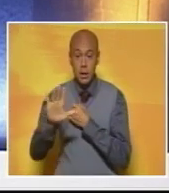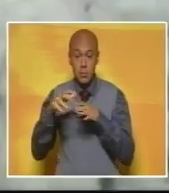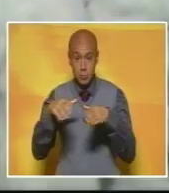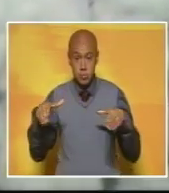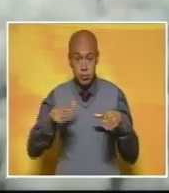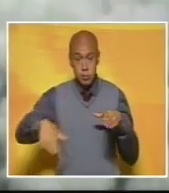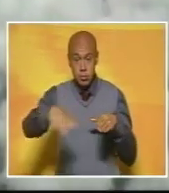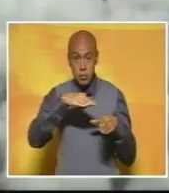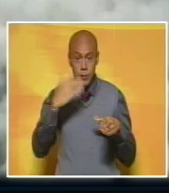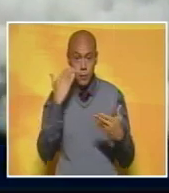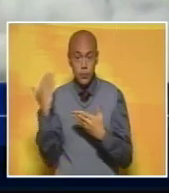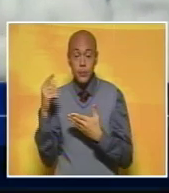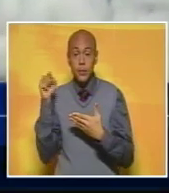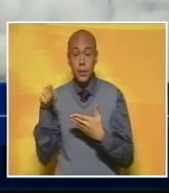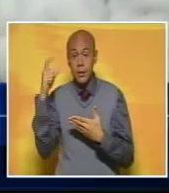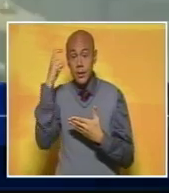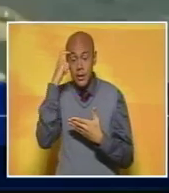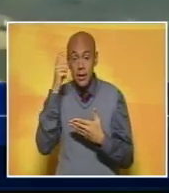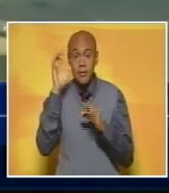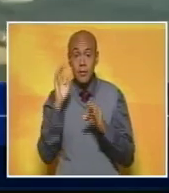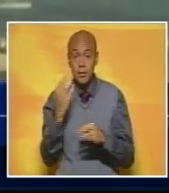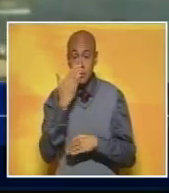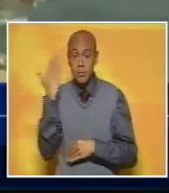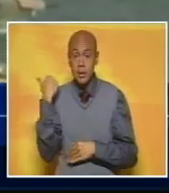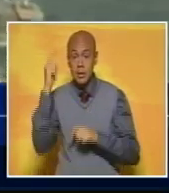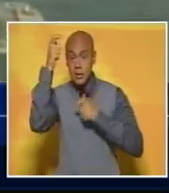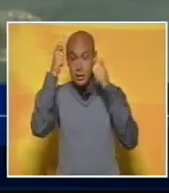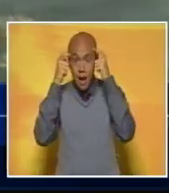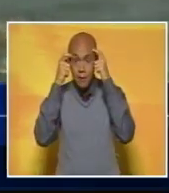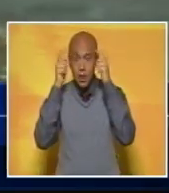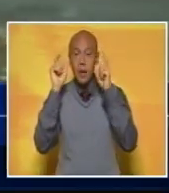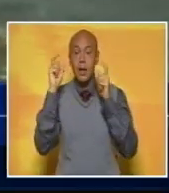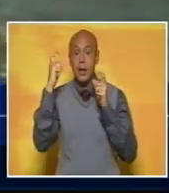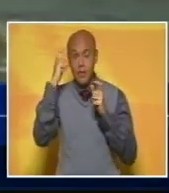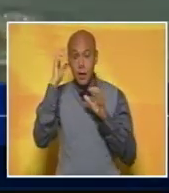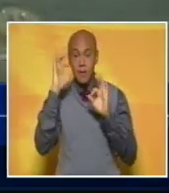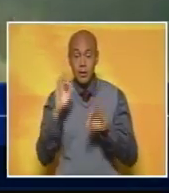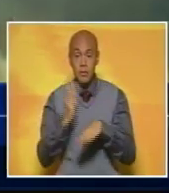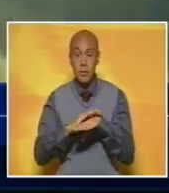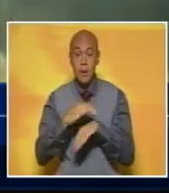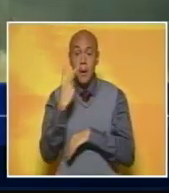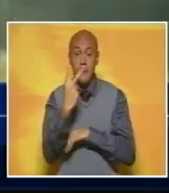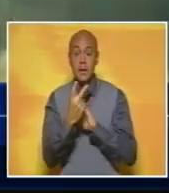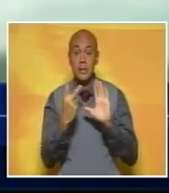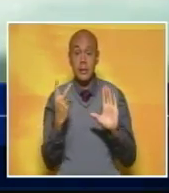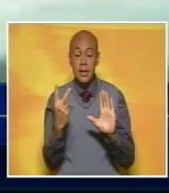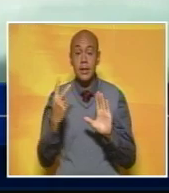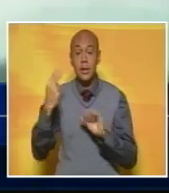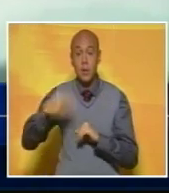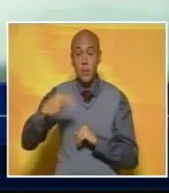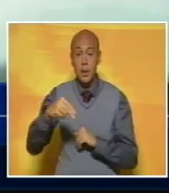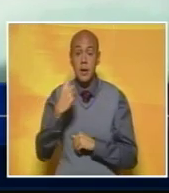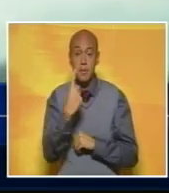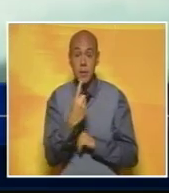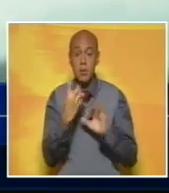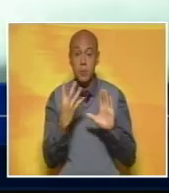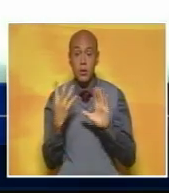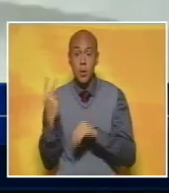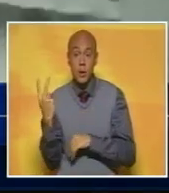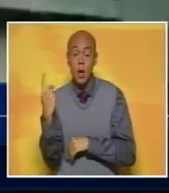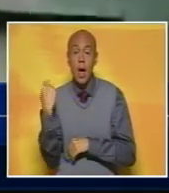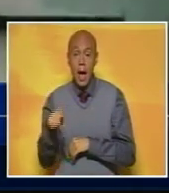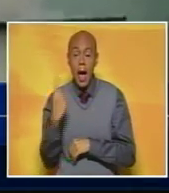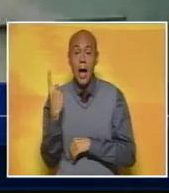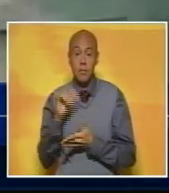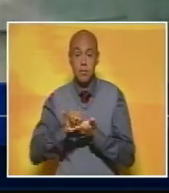La designación de esta fecha fue decretada por el fallecido presidente Hugo Chávez y obedeció a que el 27 de noviembre de 1992 la